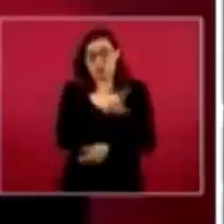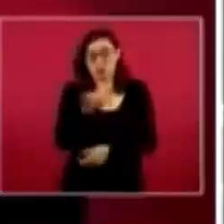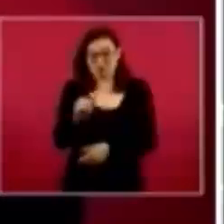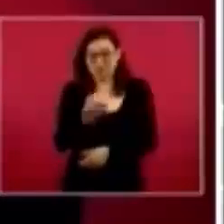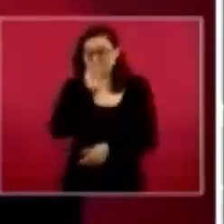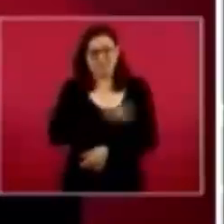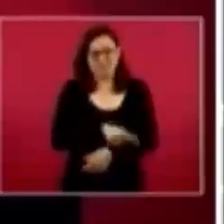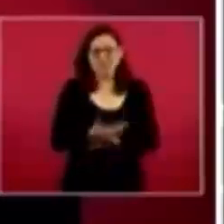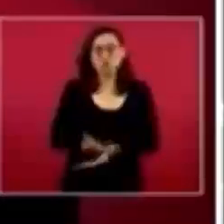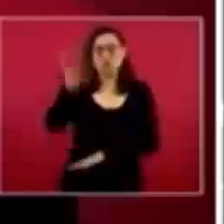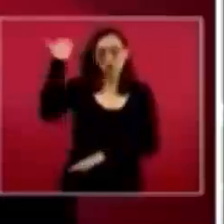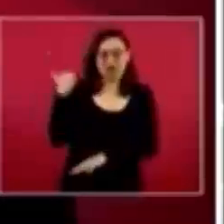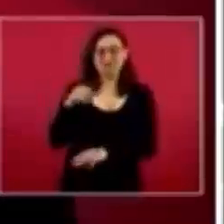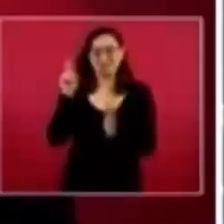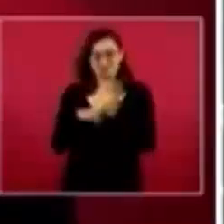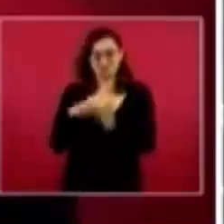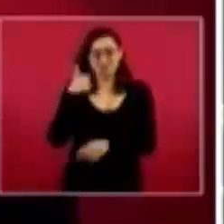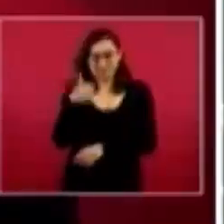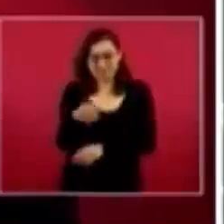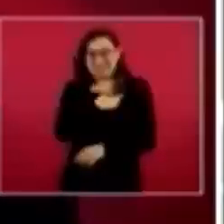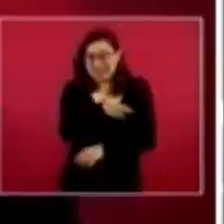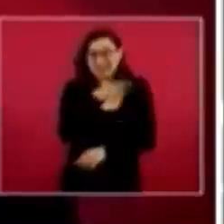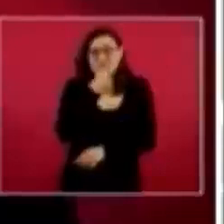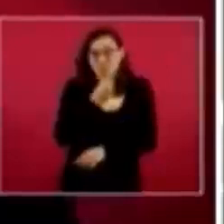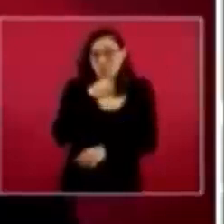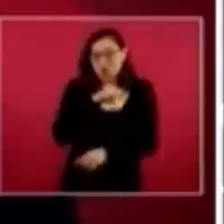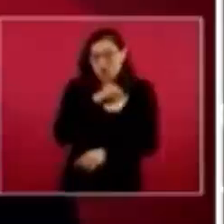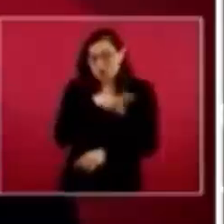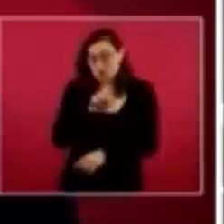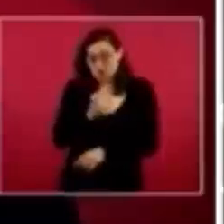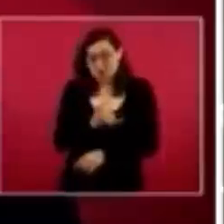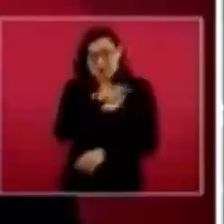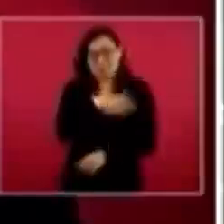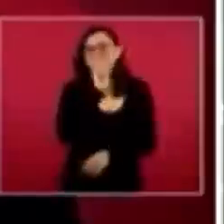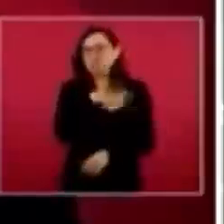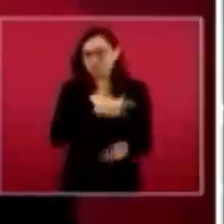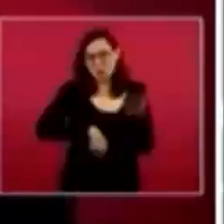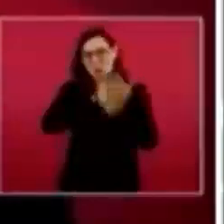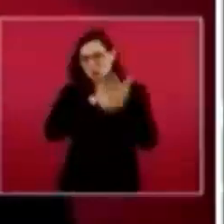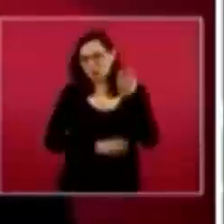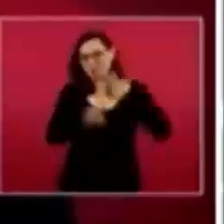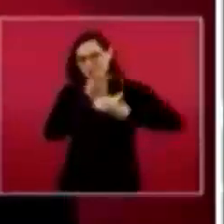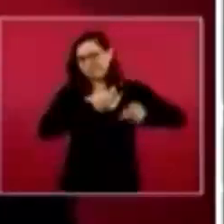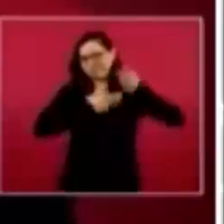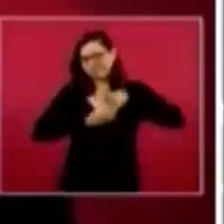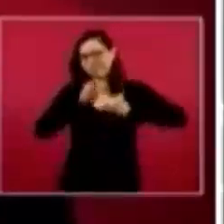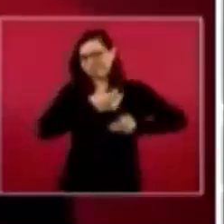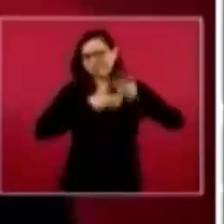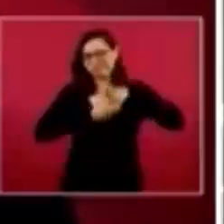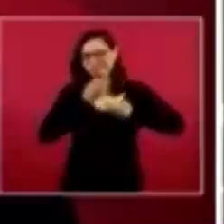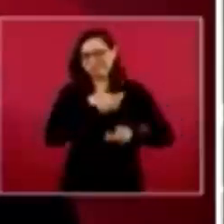no tiene consistencia y está tratando de recabar y a cada rato le pide al juez posponer